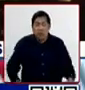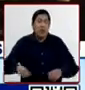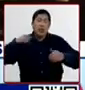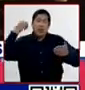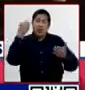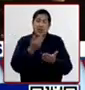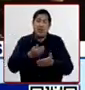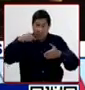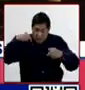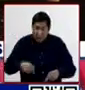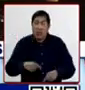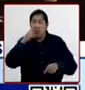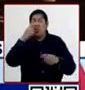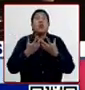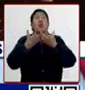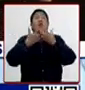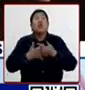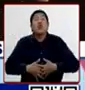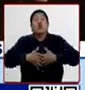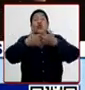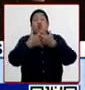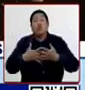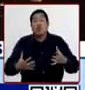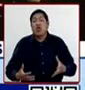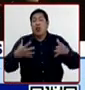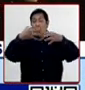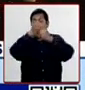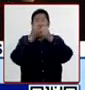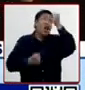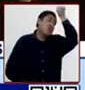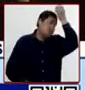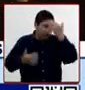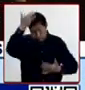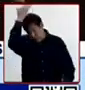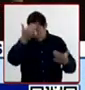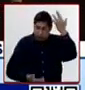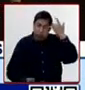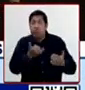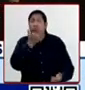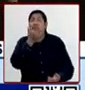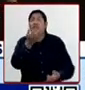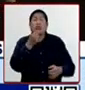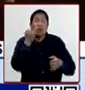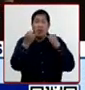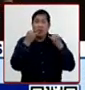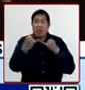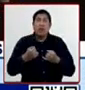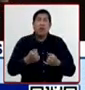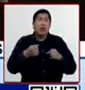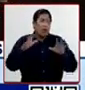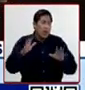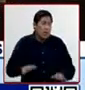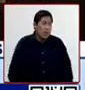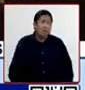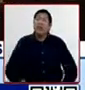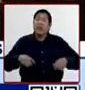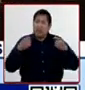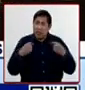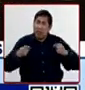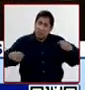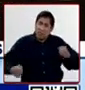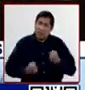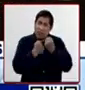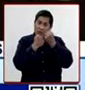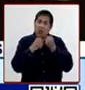han llegado hasta el incendio para poder colaborar. ¿Cuál es el informe que tienen ustedes como gobernación? Bueno, aquí vinimos para coadyuvar a nuestras